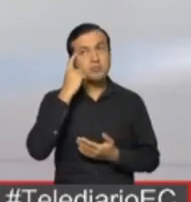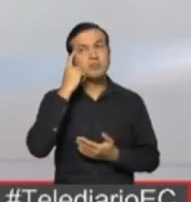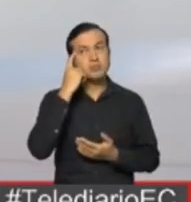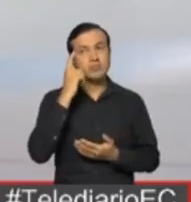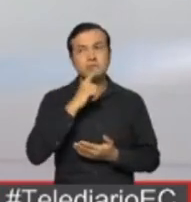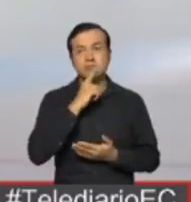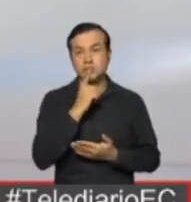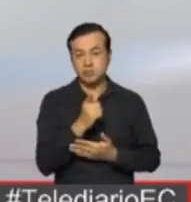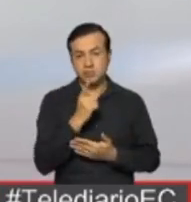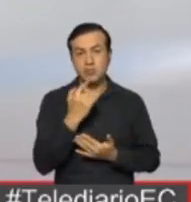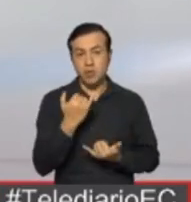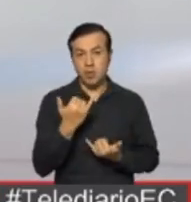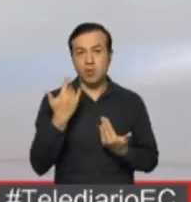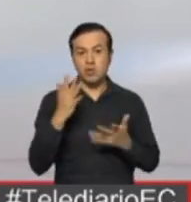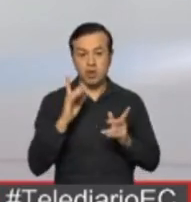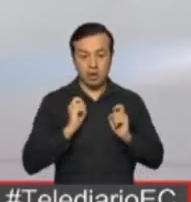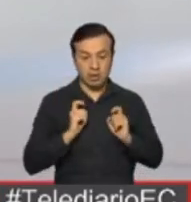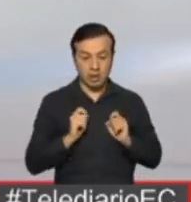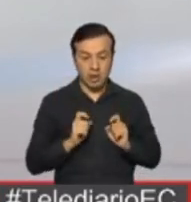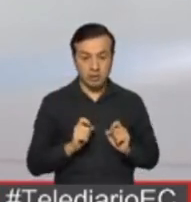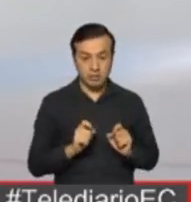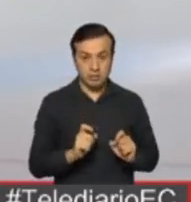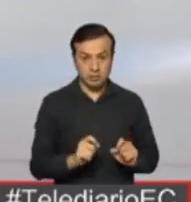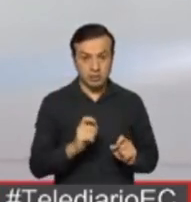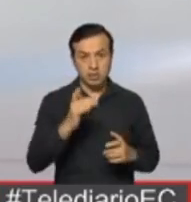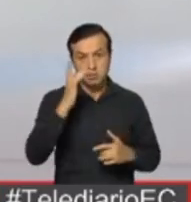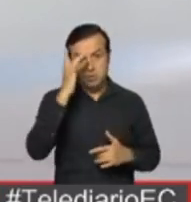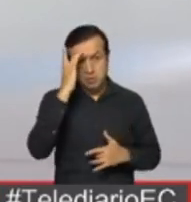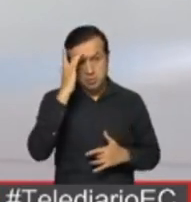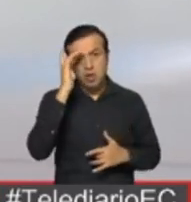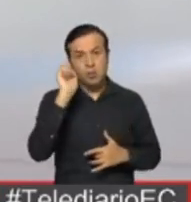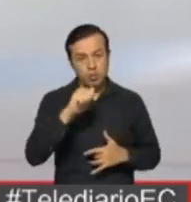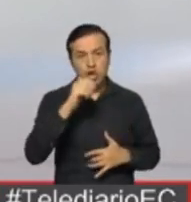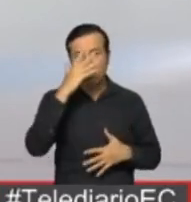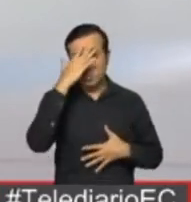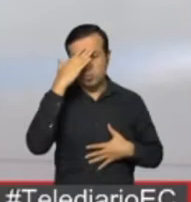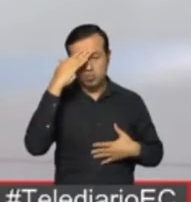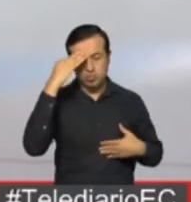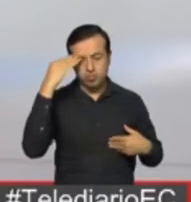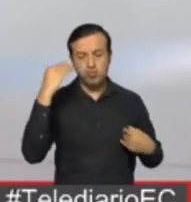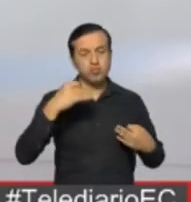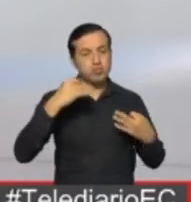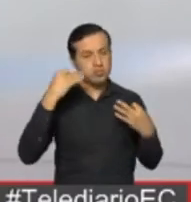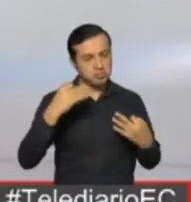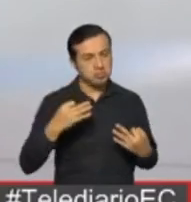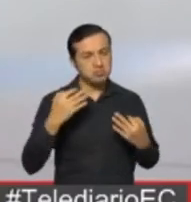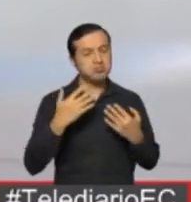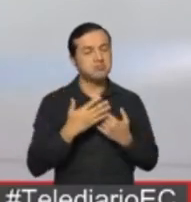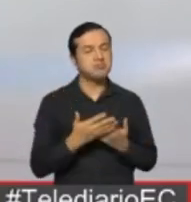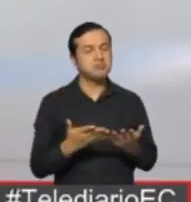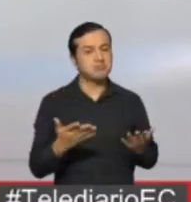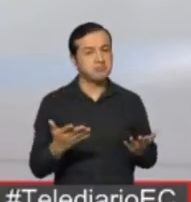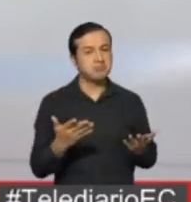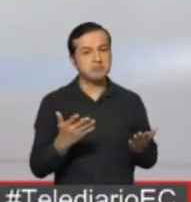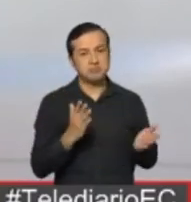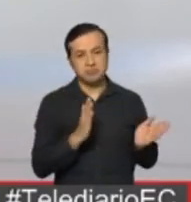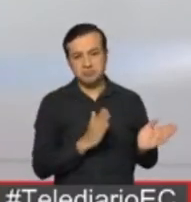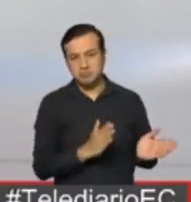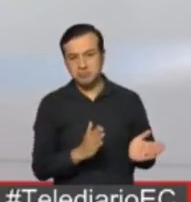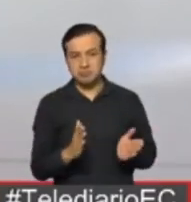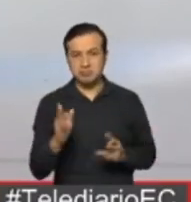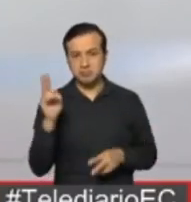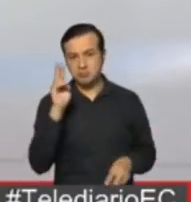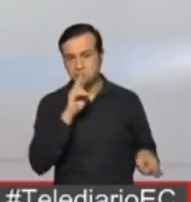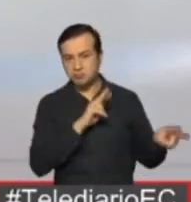ventajosamente el cáncer ahora puede ser una enfermedad completamente manejable donde podamos cronificar la enfermedad